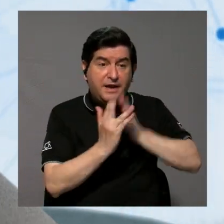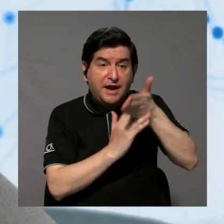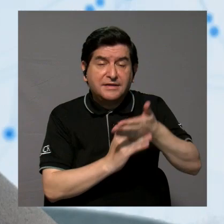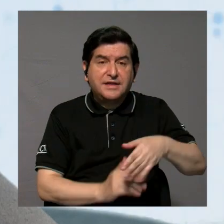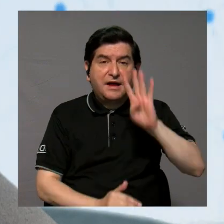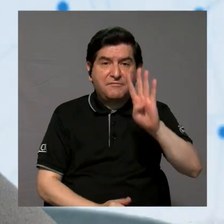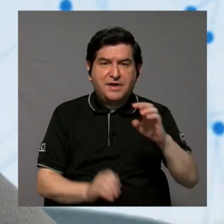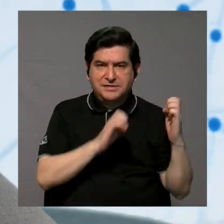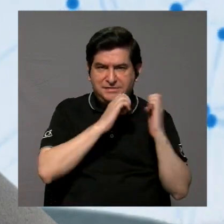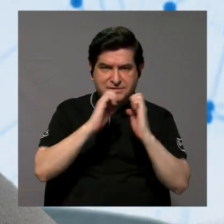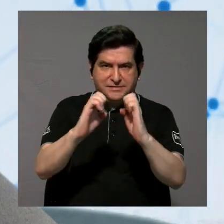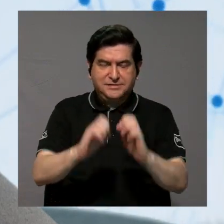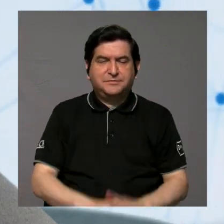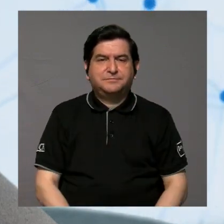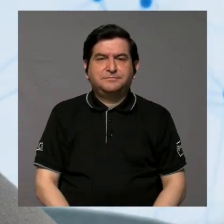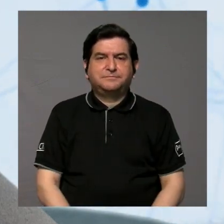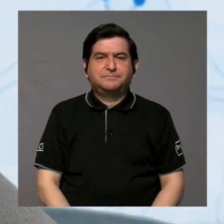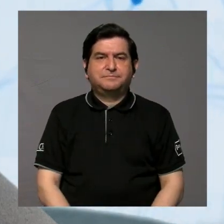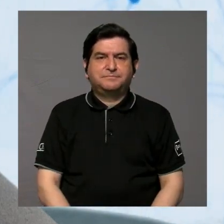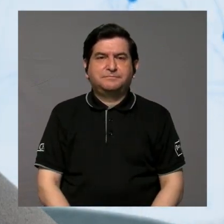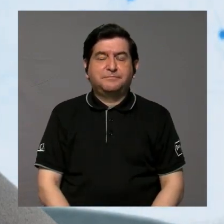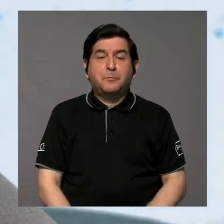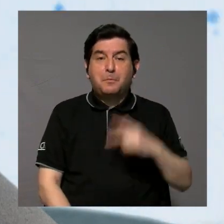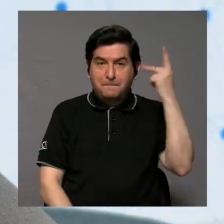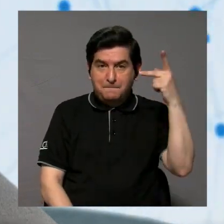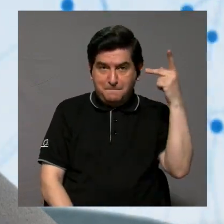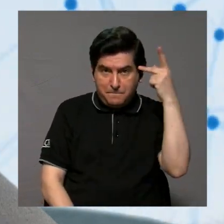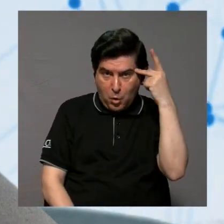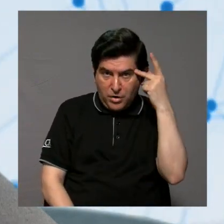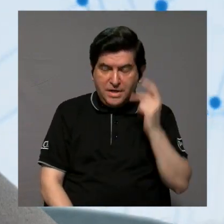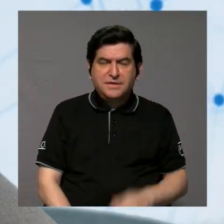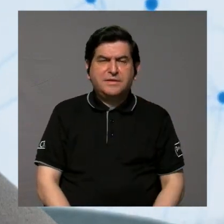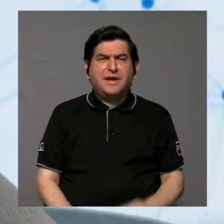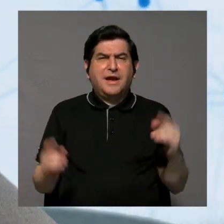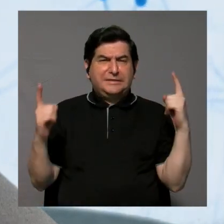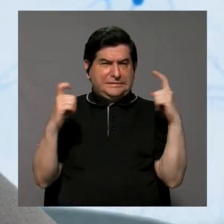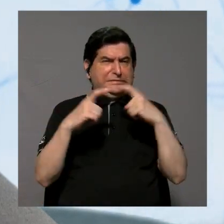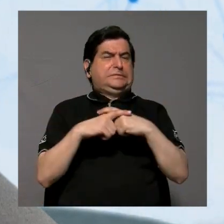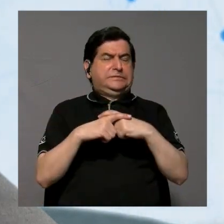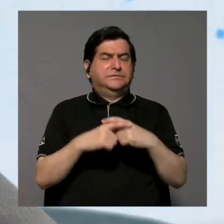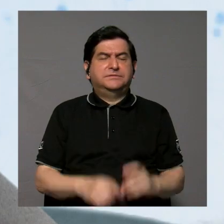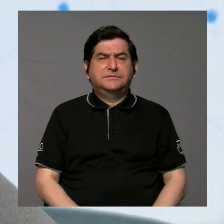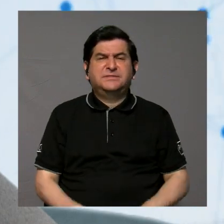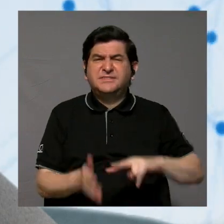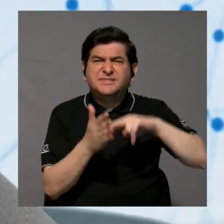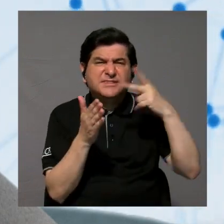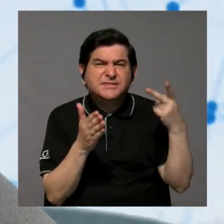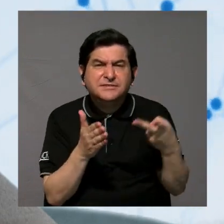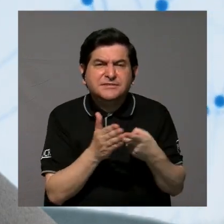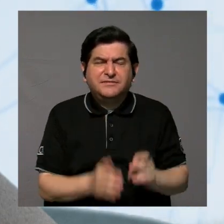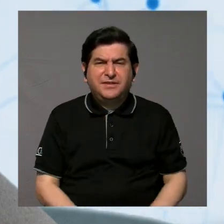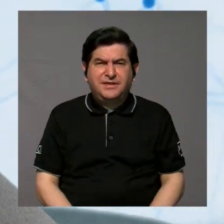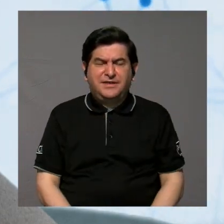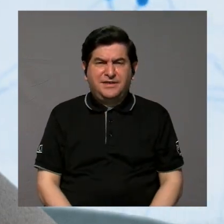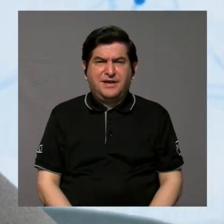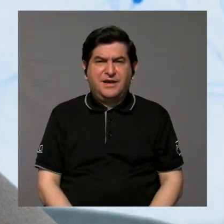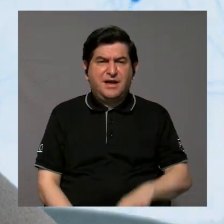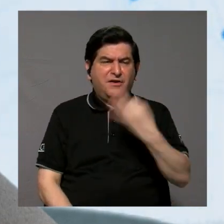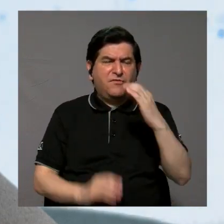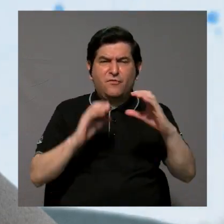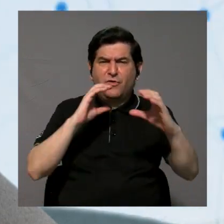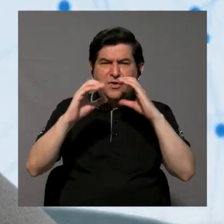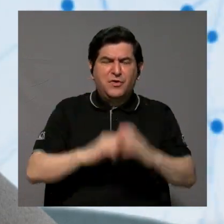de 4 estrategias. Las estrategias políticas, que son un poco las más complejas, que eso significa saturar a los